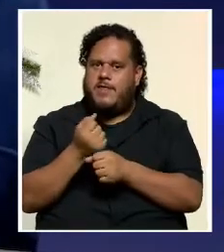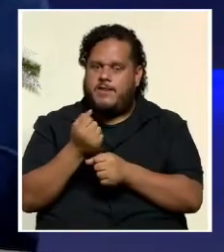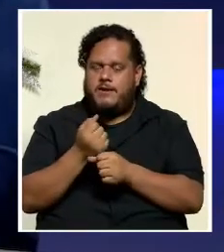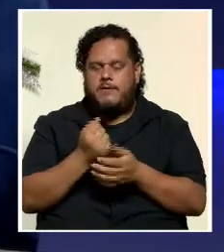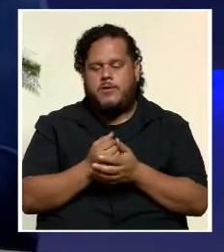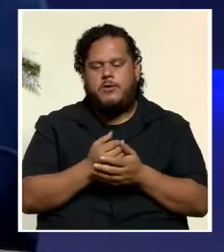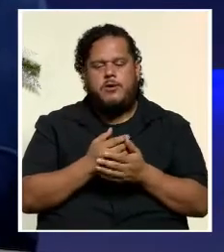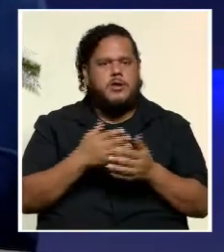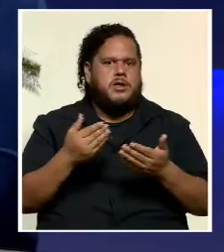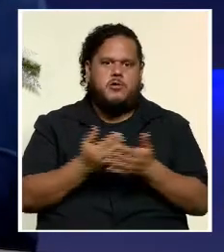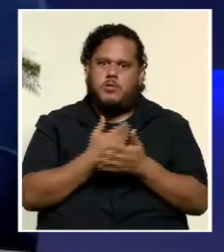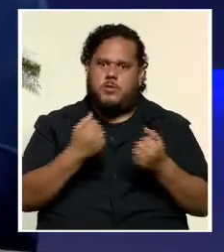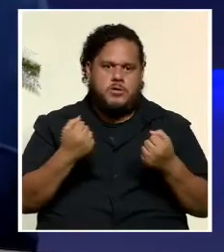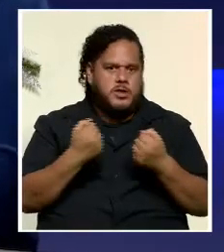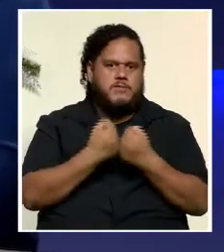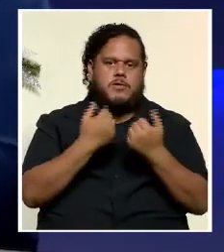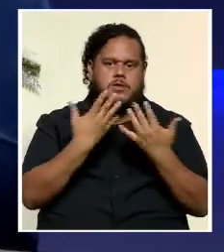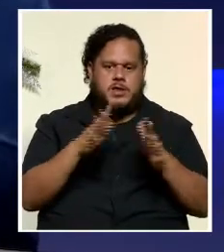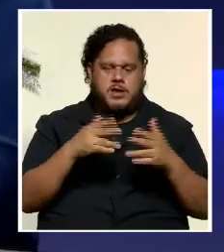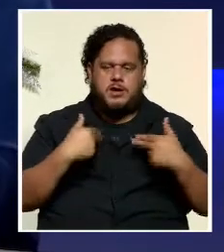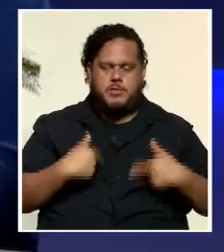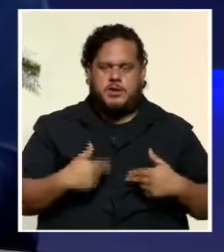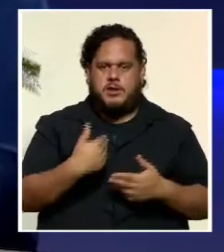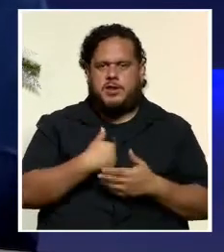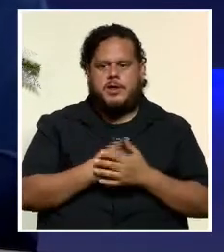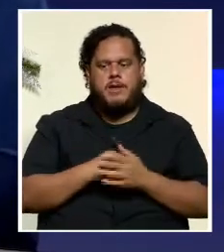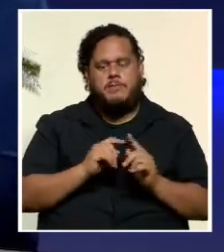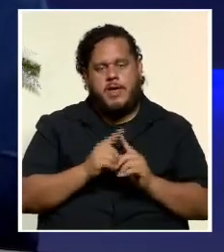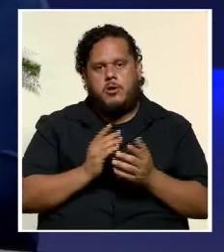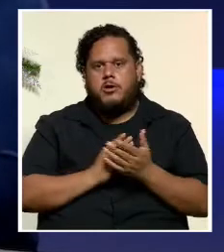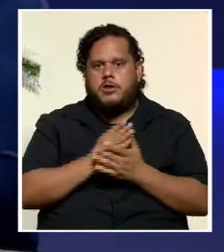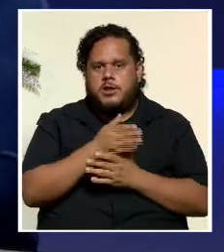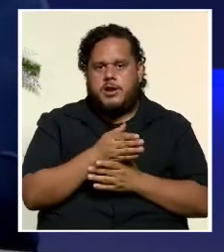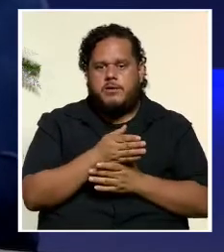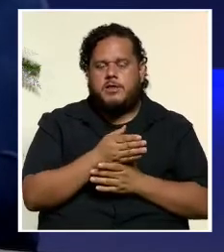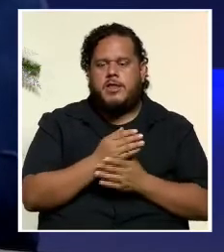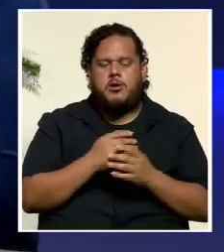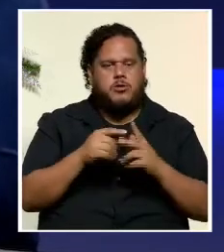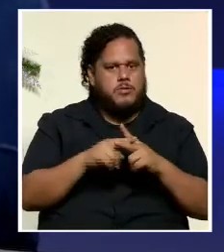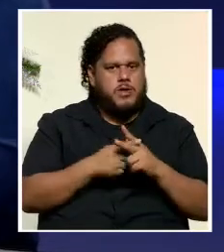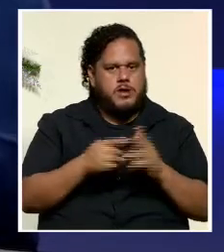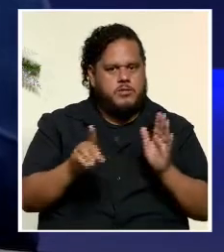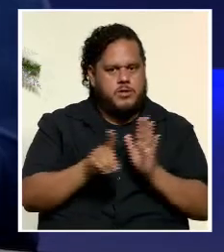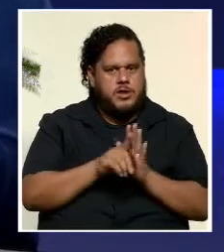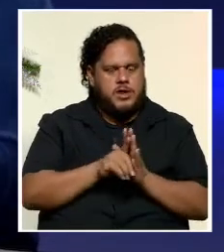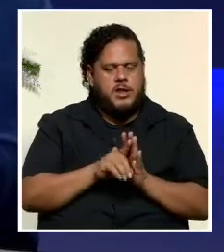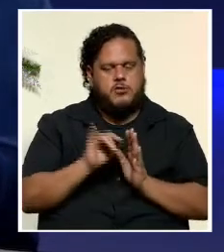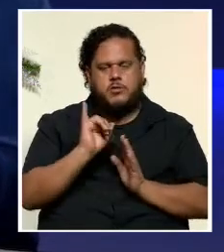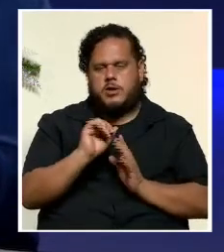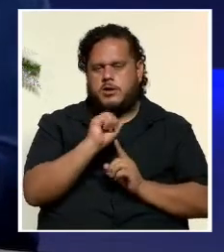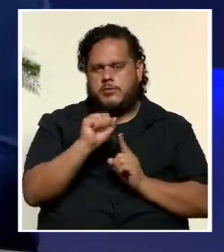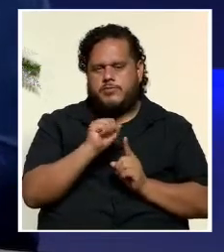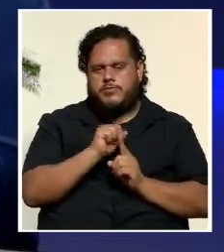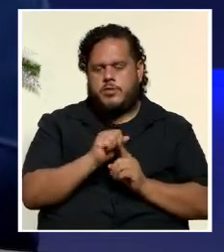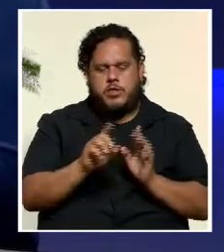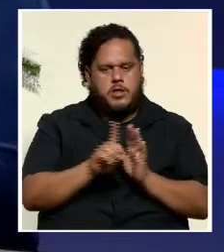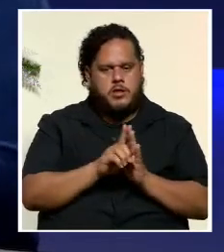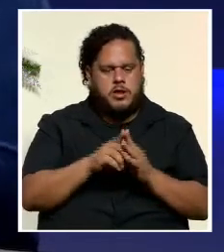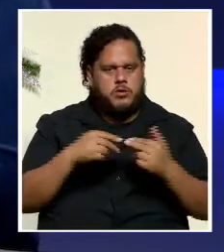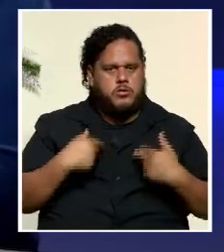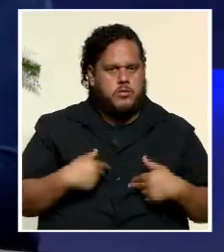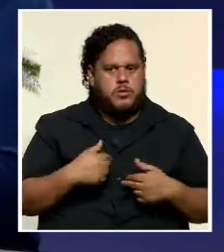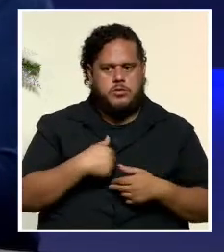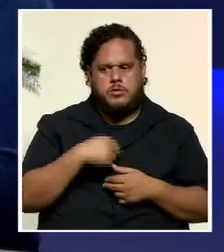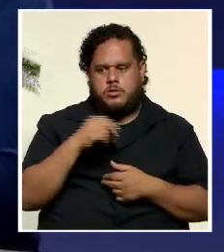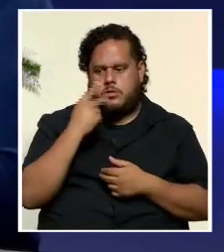la humanidad tenía. Sin embargo, si no es a través de los mecanismos del derecho, y en este caso de los derechos humanos, yo no